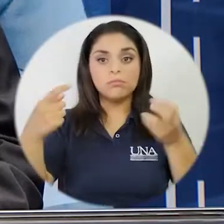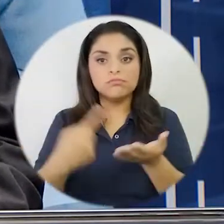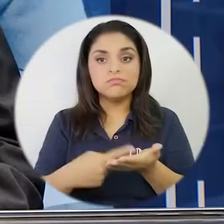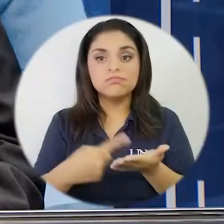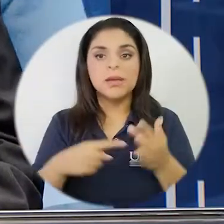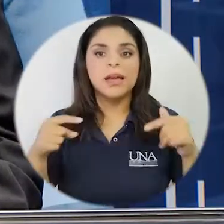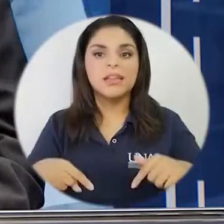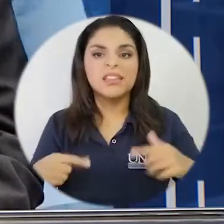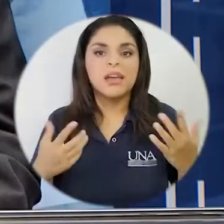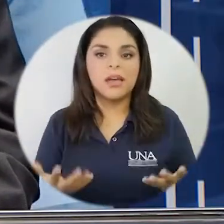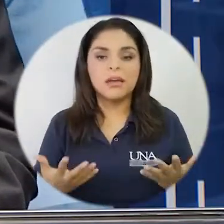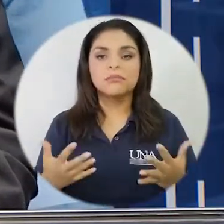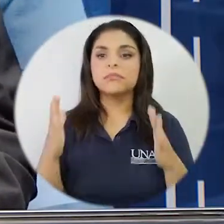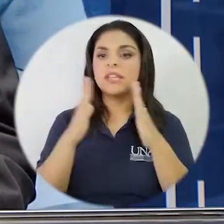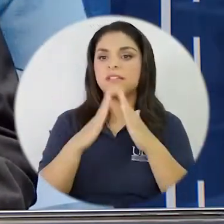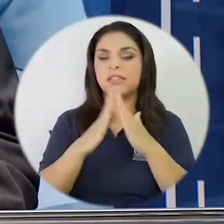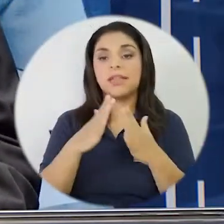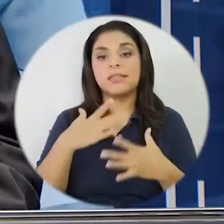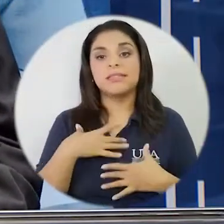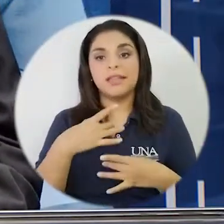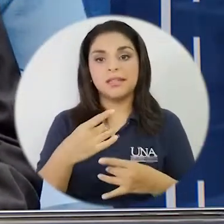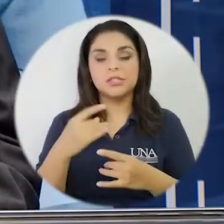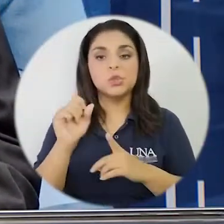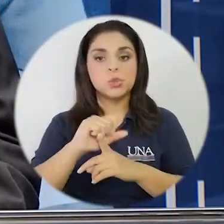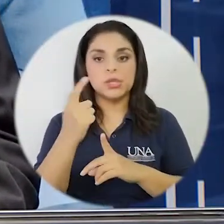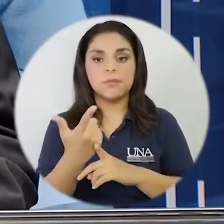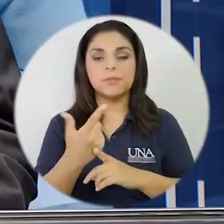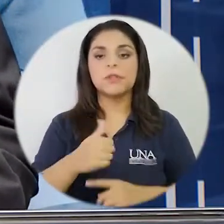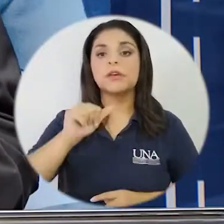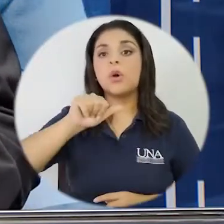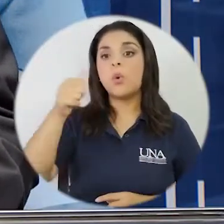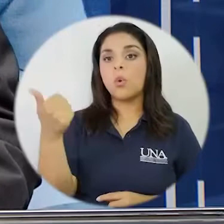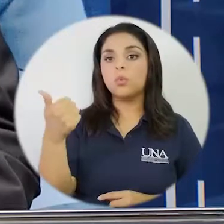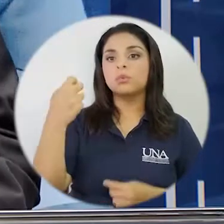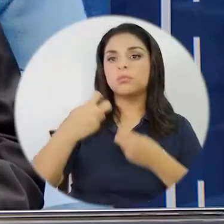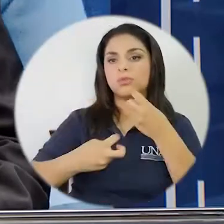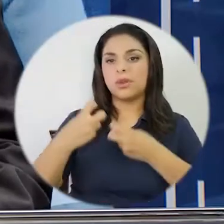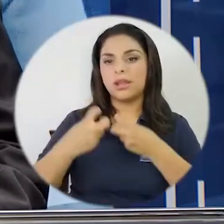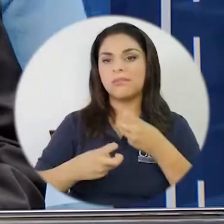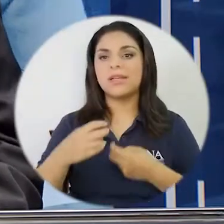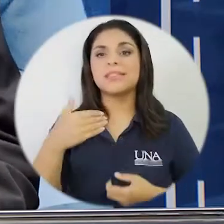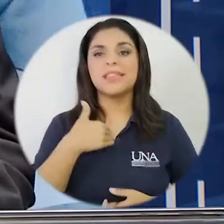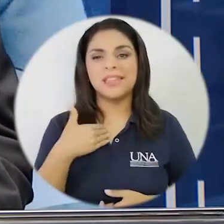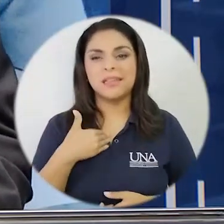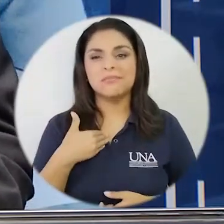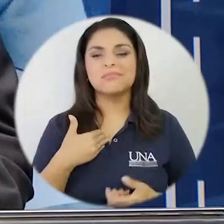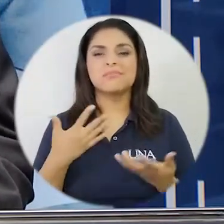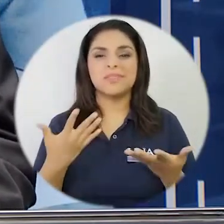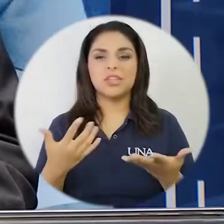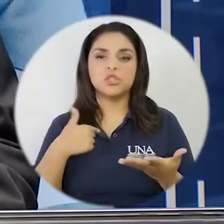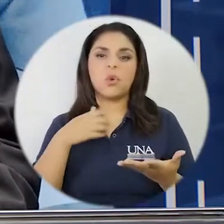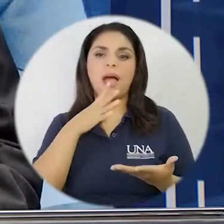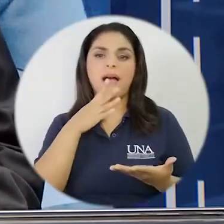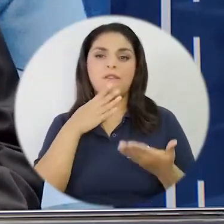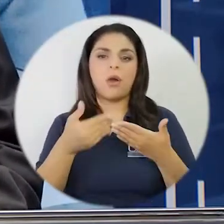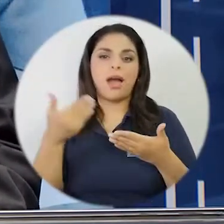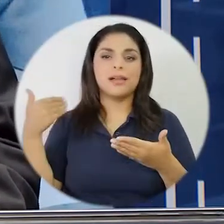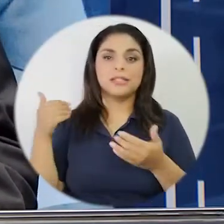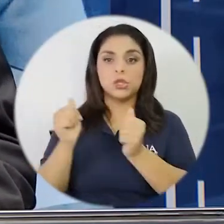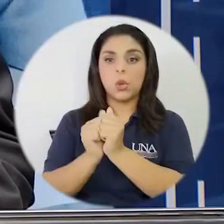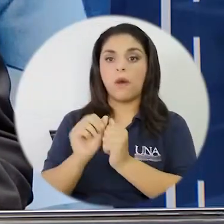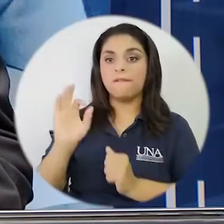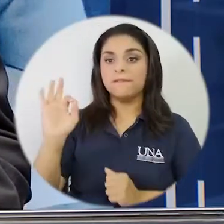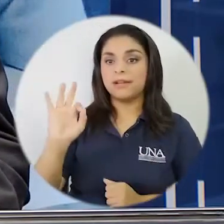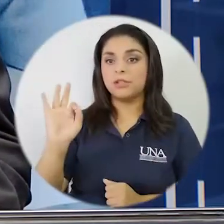tenemos hoy sobre la mesa, que es vivienda de interés social. Otra problemática también que tenemos, la conversaba temprano